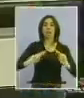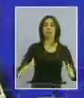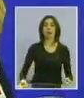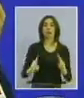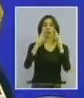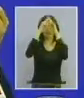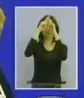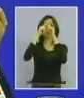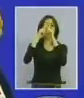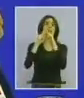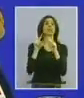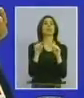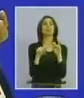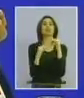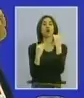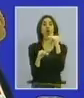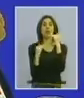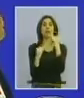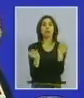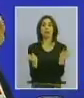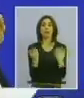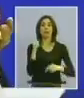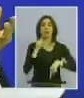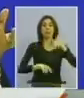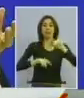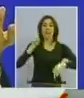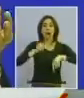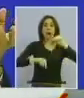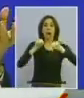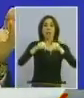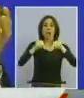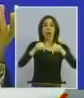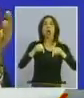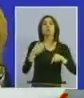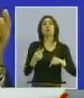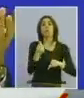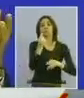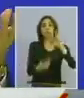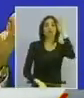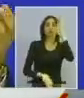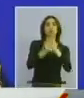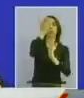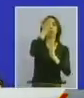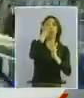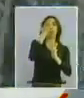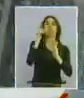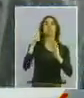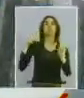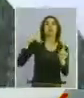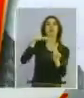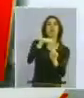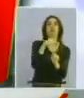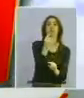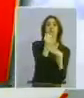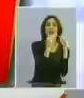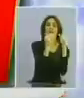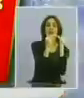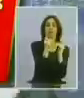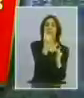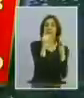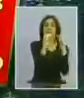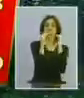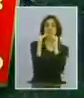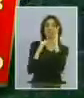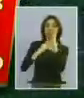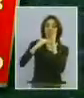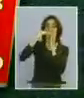construir. Estas limitaciones en terreno hacen que justamente suba el precio del terreno y esto afecta el precio del viviente. De hecho, el precio de casas y